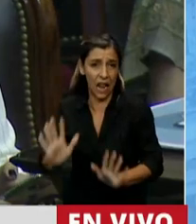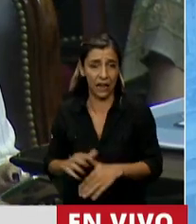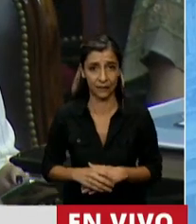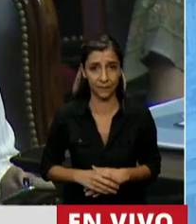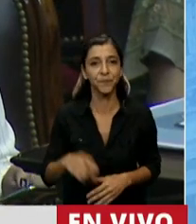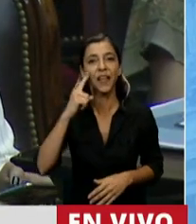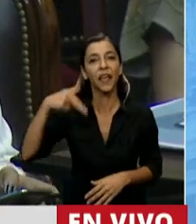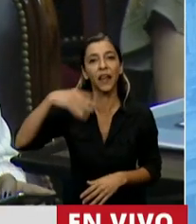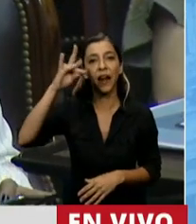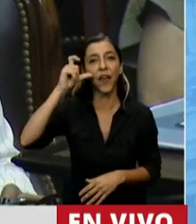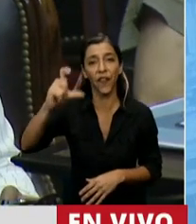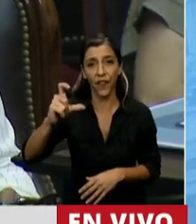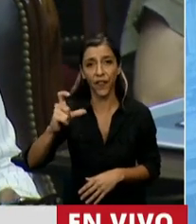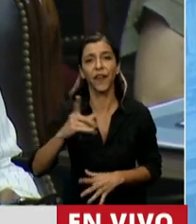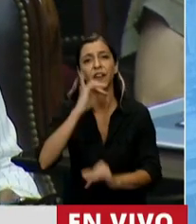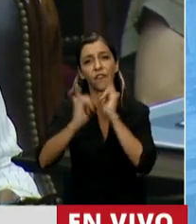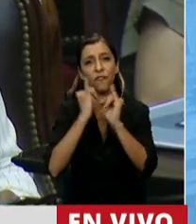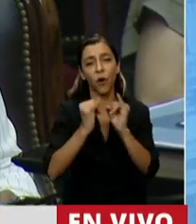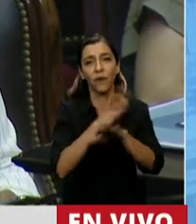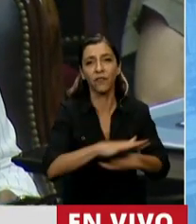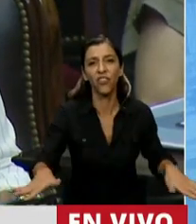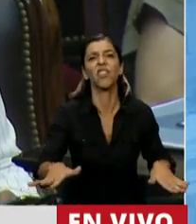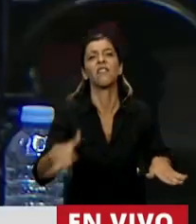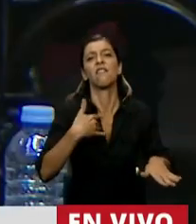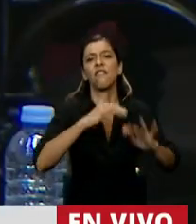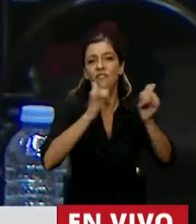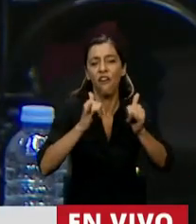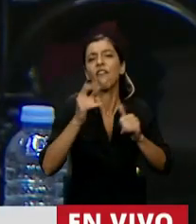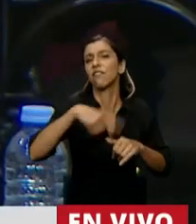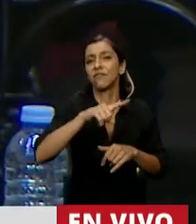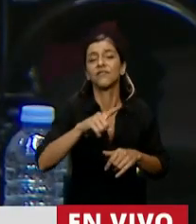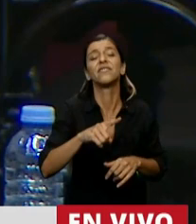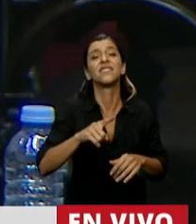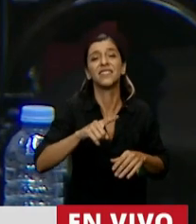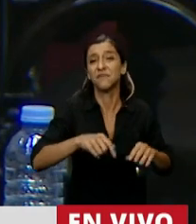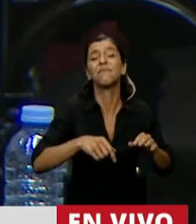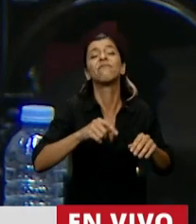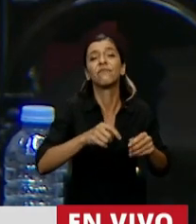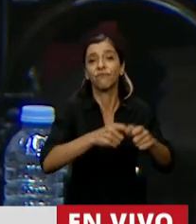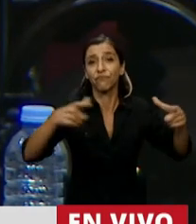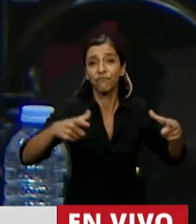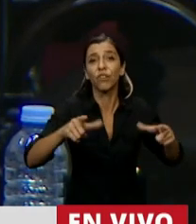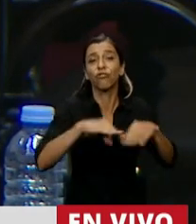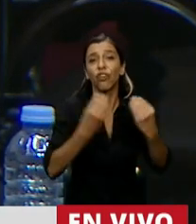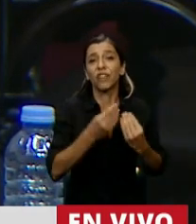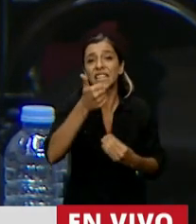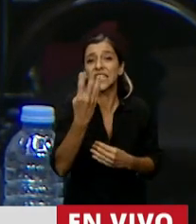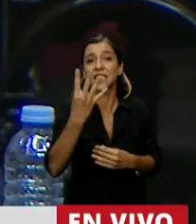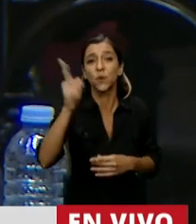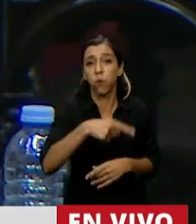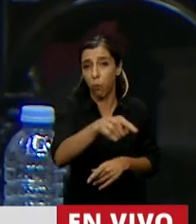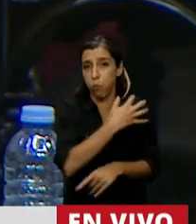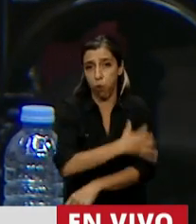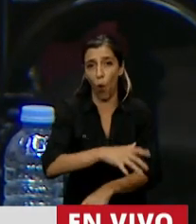adolescentes han pasado del 57% de pobreza a 64% la pobreza y los adultos mayores al